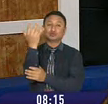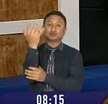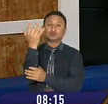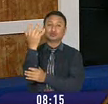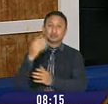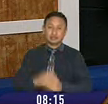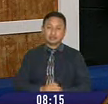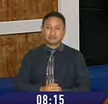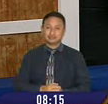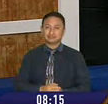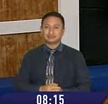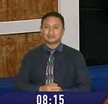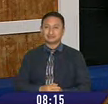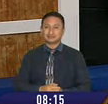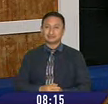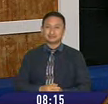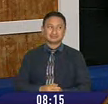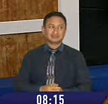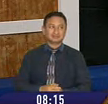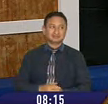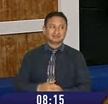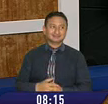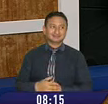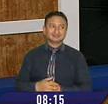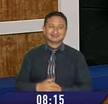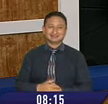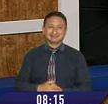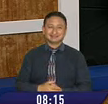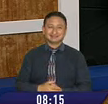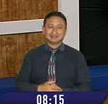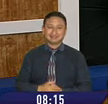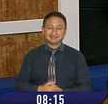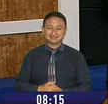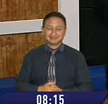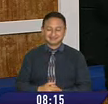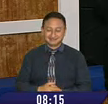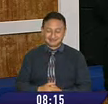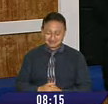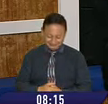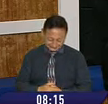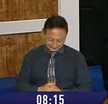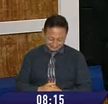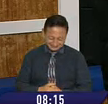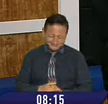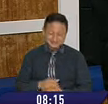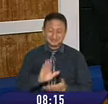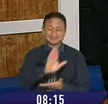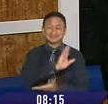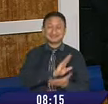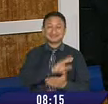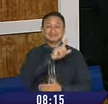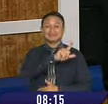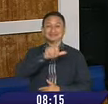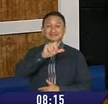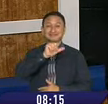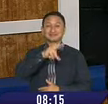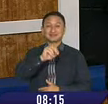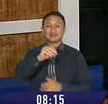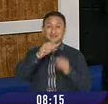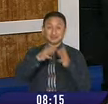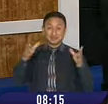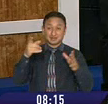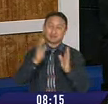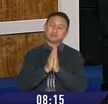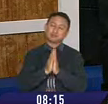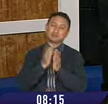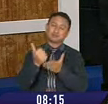Carlitos, también hay que cumplirle un deseo. Vamos a cumplirle un deseo. Moradores de Llano Grande, piden y solicitan arreglos. Así